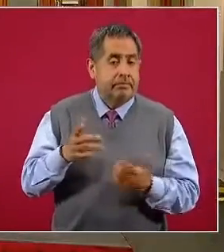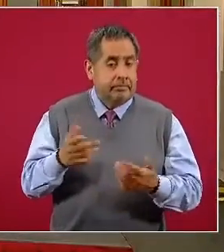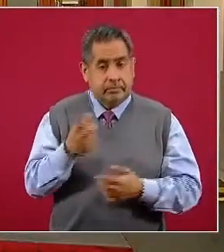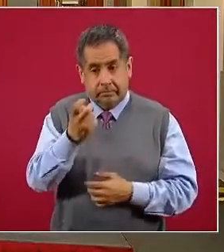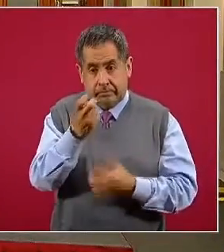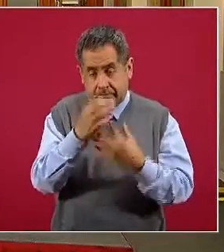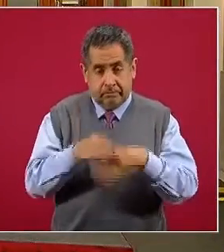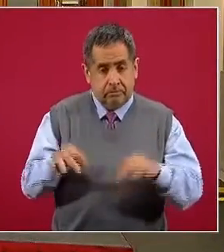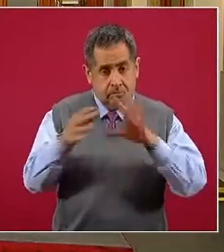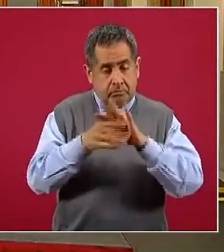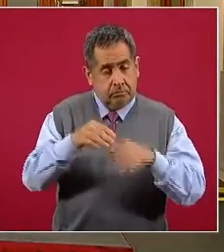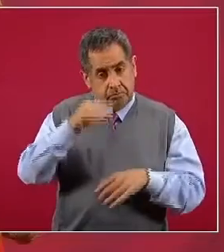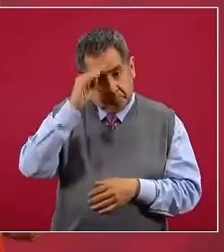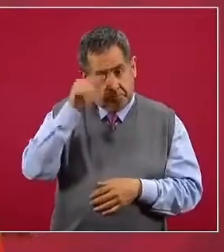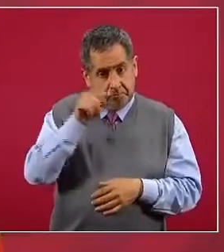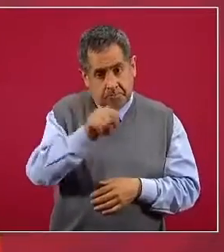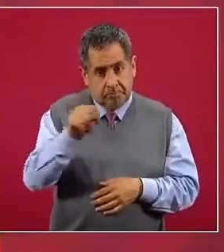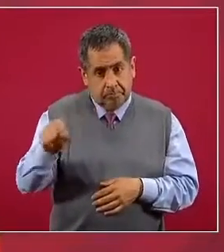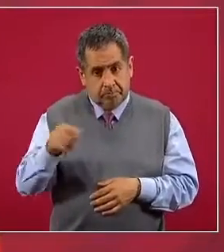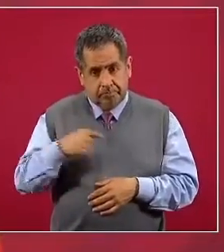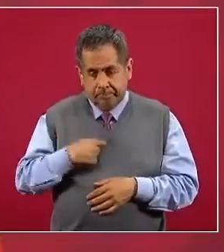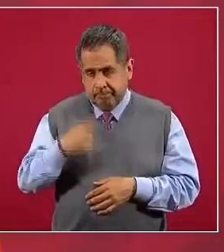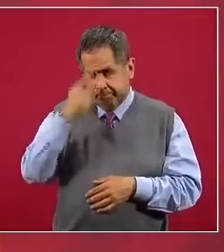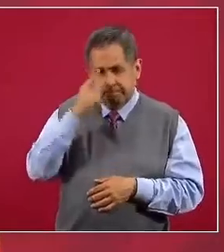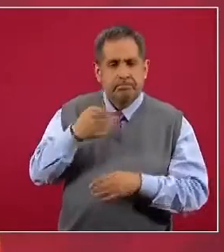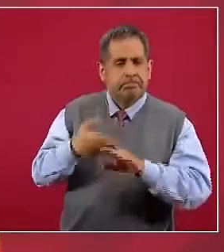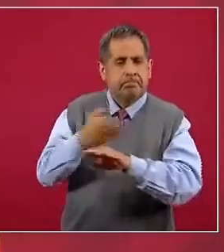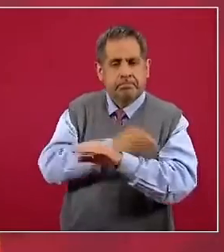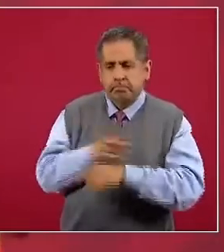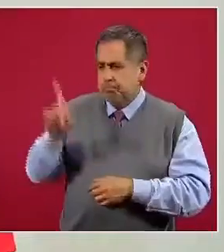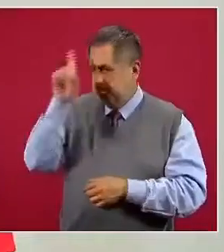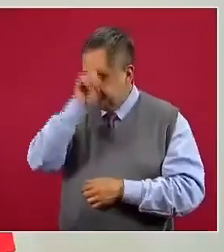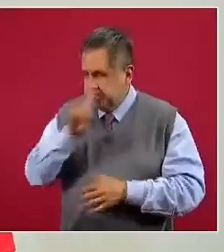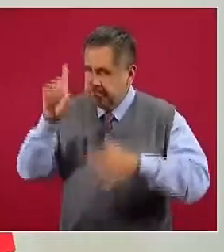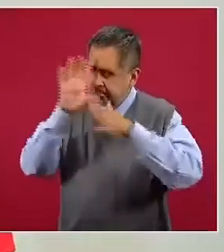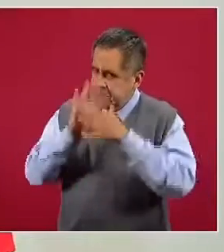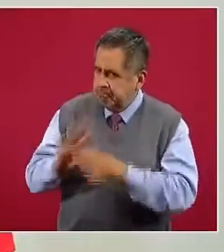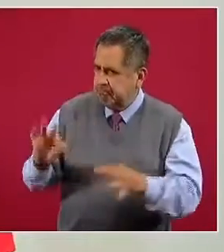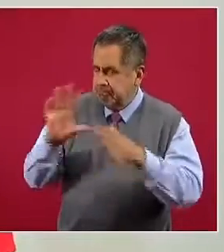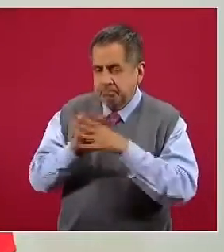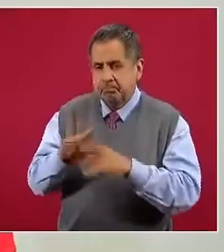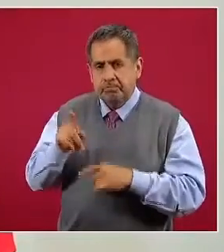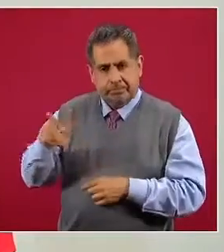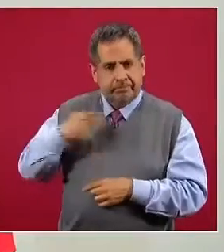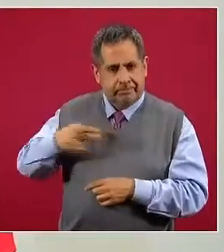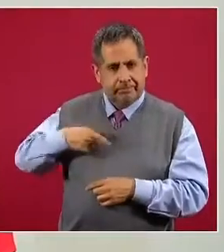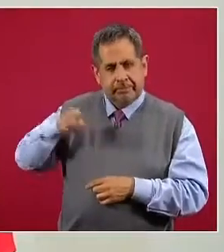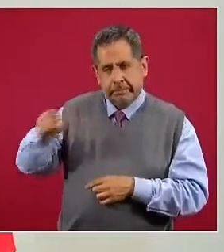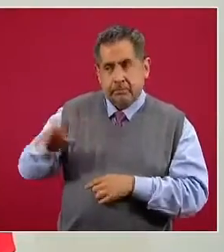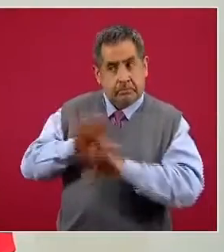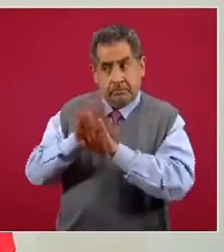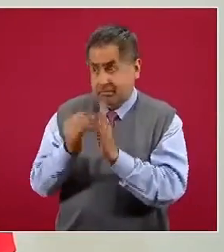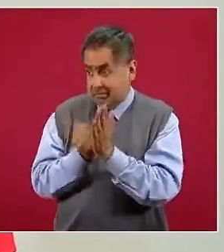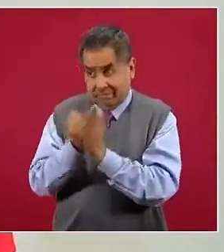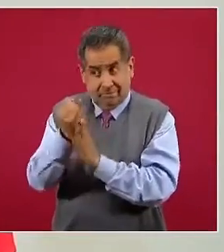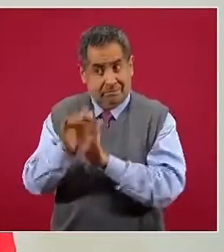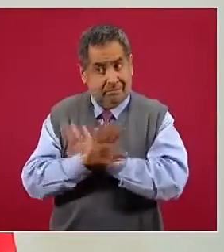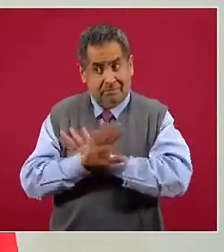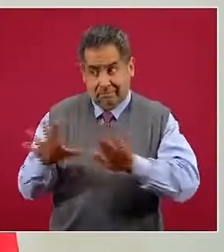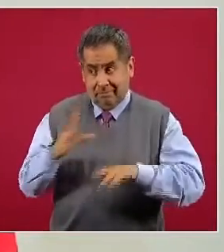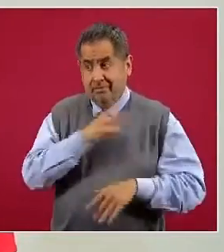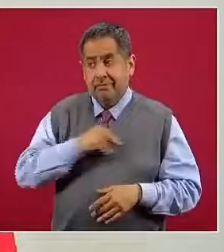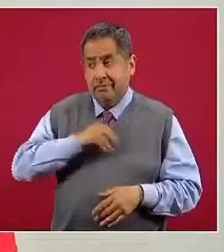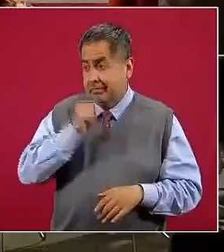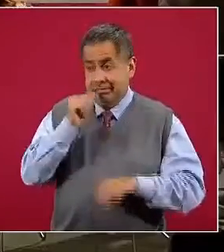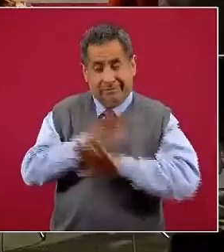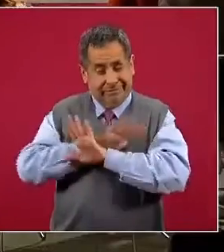es muy importante la consejería decirle al paciente que es definitivo, ¿no? Hay